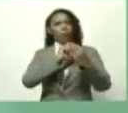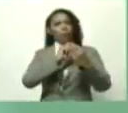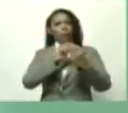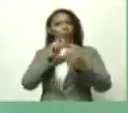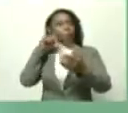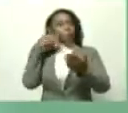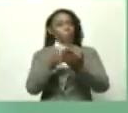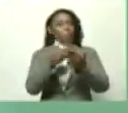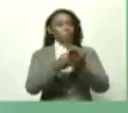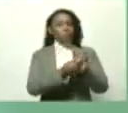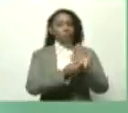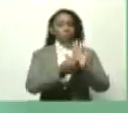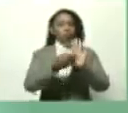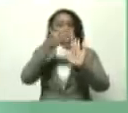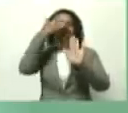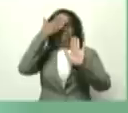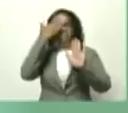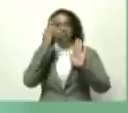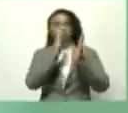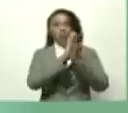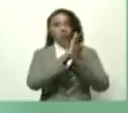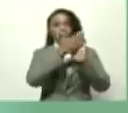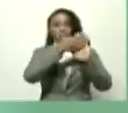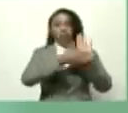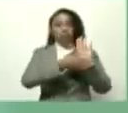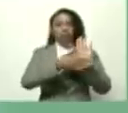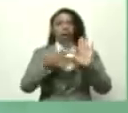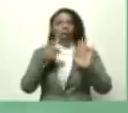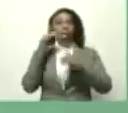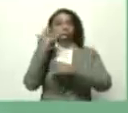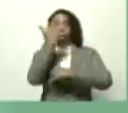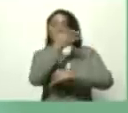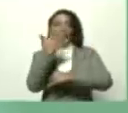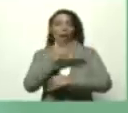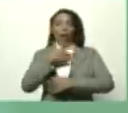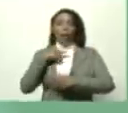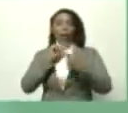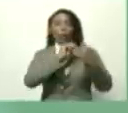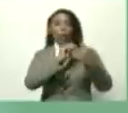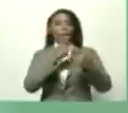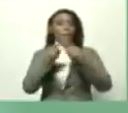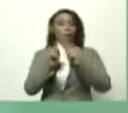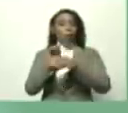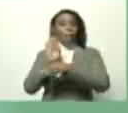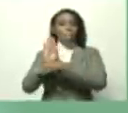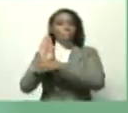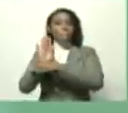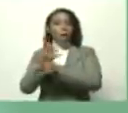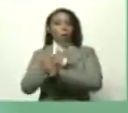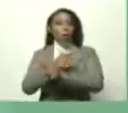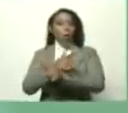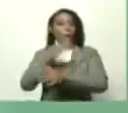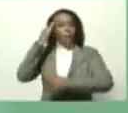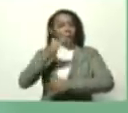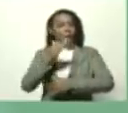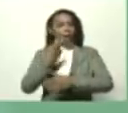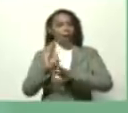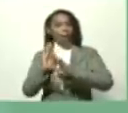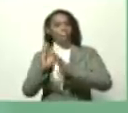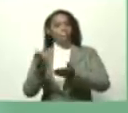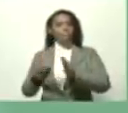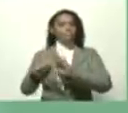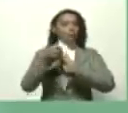que muestran una fachada por aquí y dicen queremos diálogo, pero al mismo tiempo ampararon los juegos militares de Macri contra